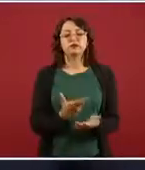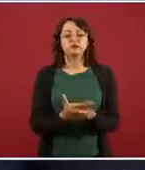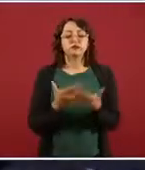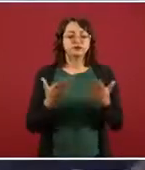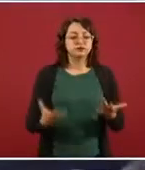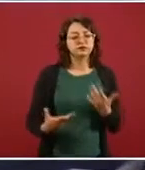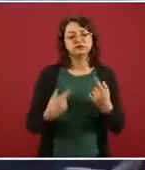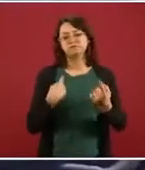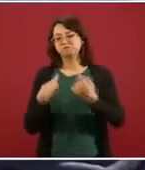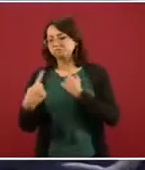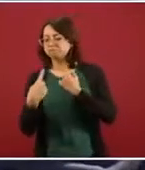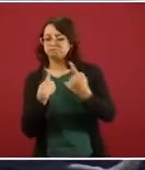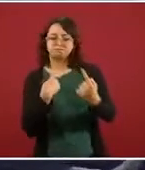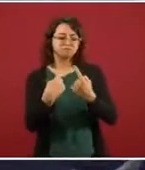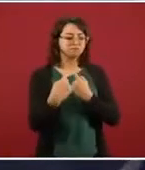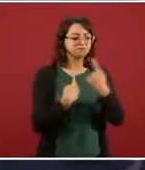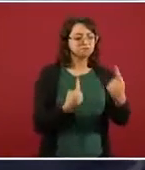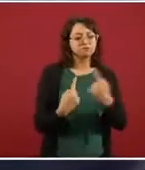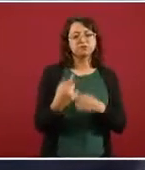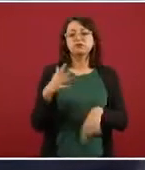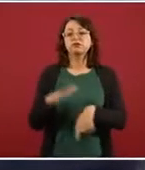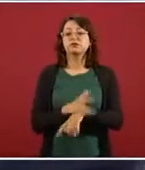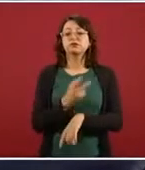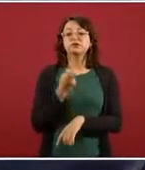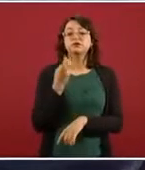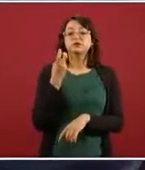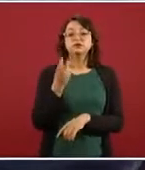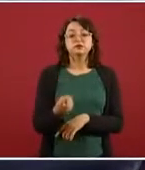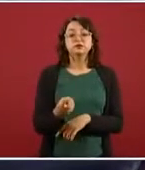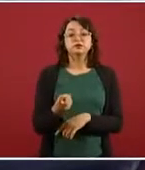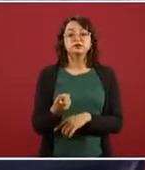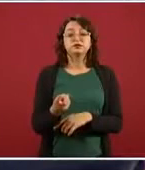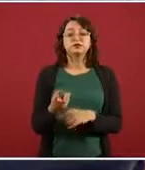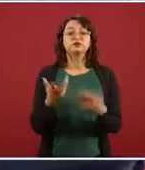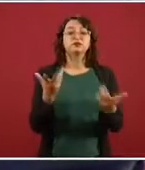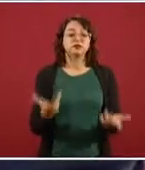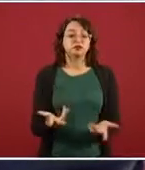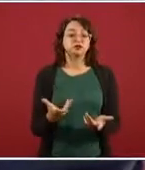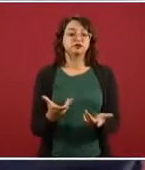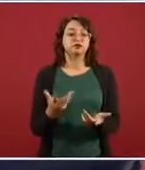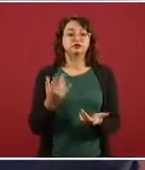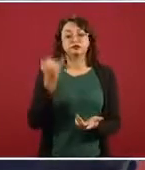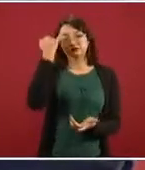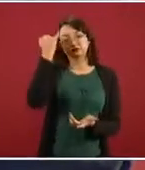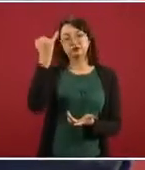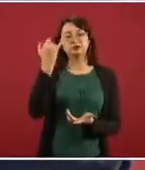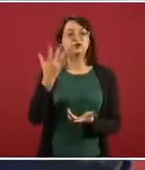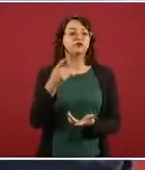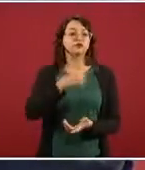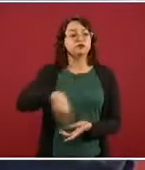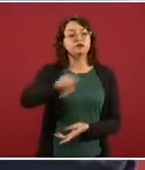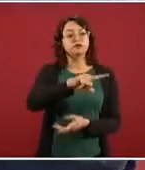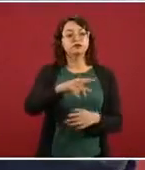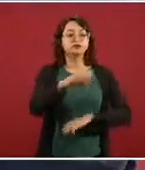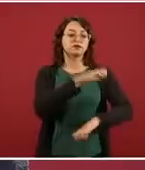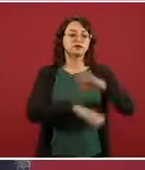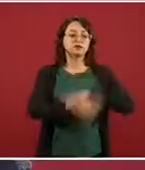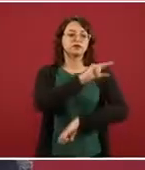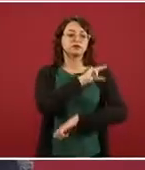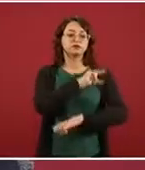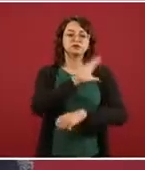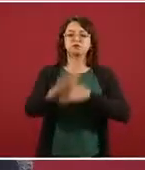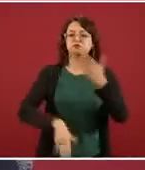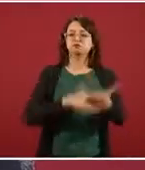debatiéndose, por eso el manifiesto de la iniciativa privada. Están en su derecho de